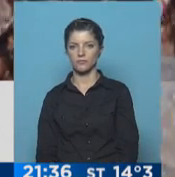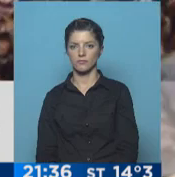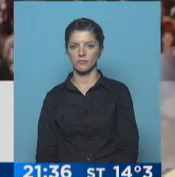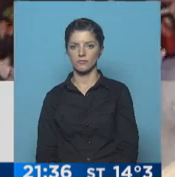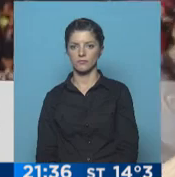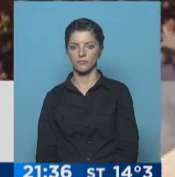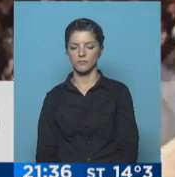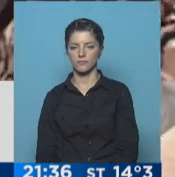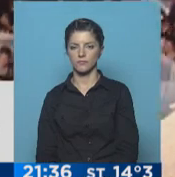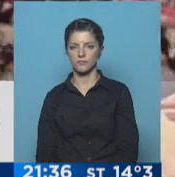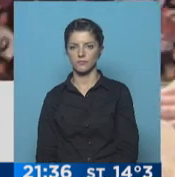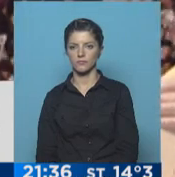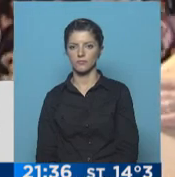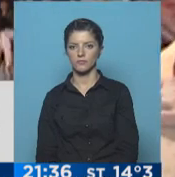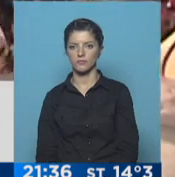Y nunca...